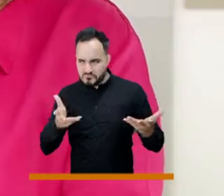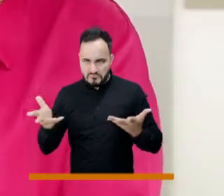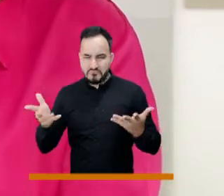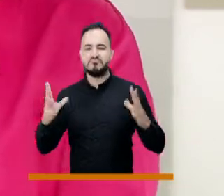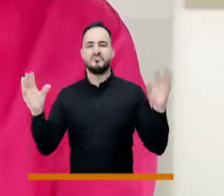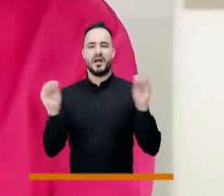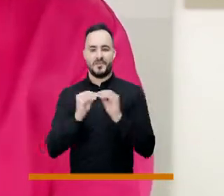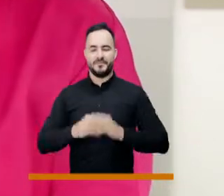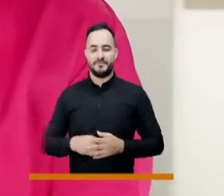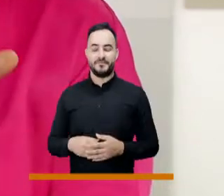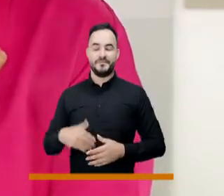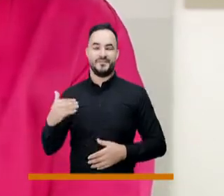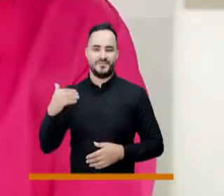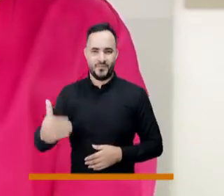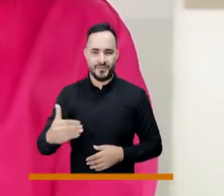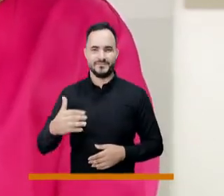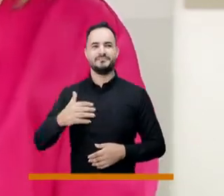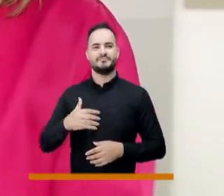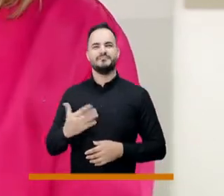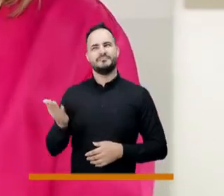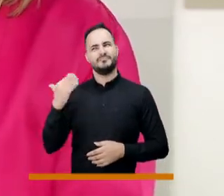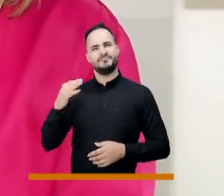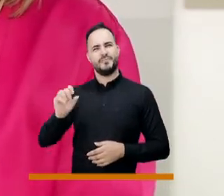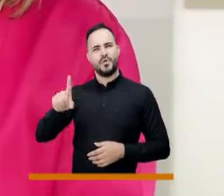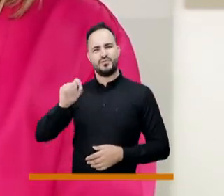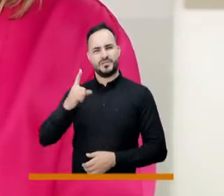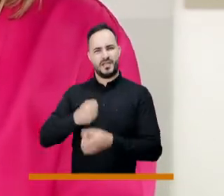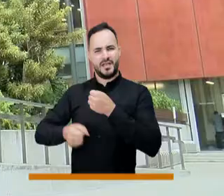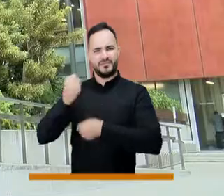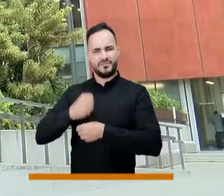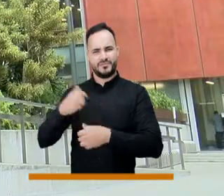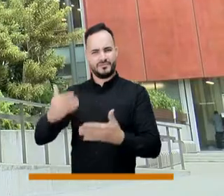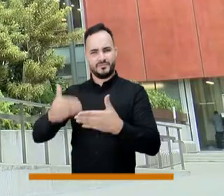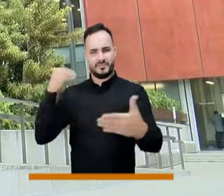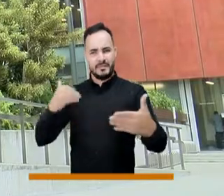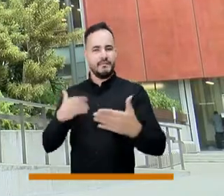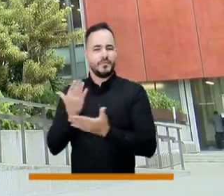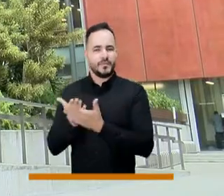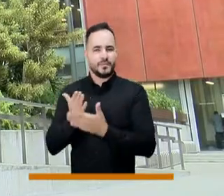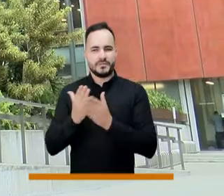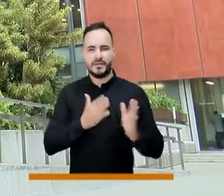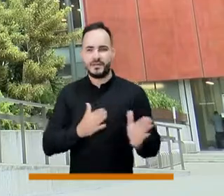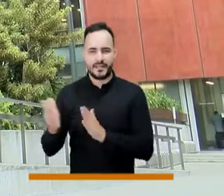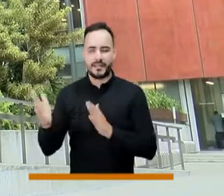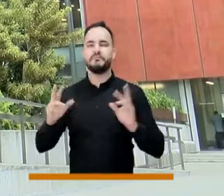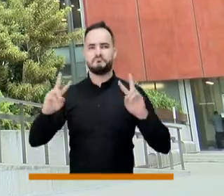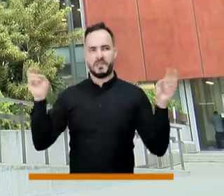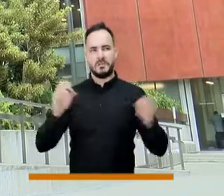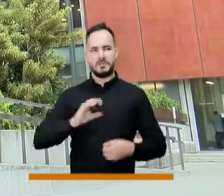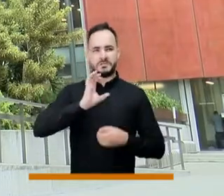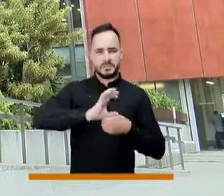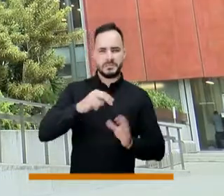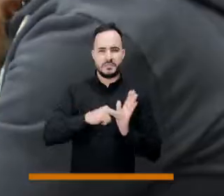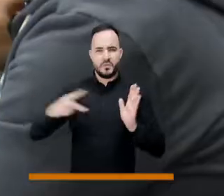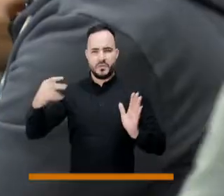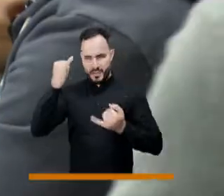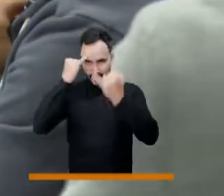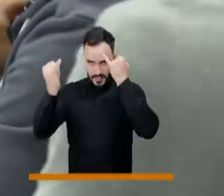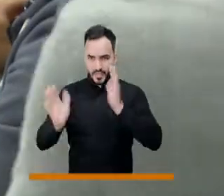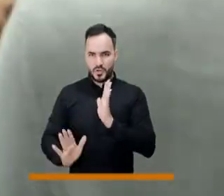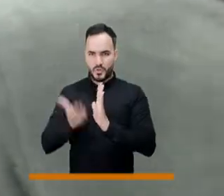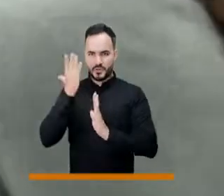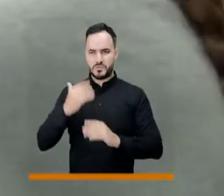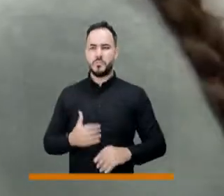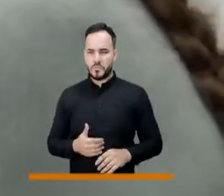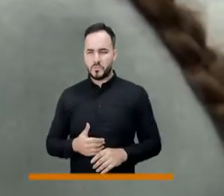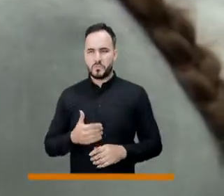recorrer. Cuando hace ya 11 años aprobamos el primer, adoptamos desde el Consejo de Medellín el primer plan de ciencia,